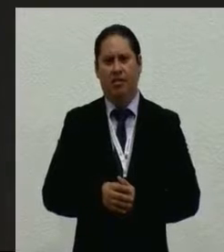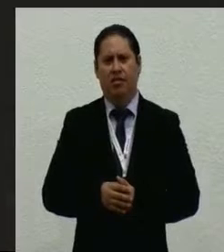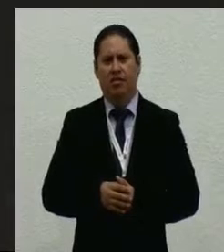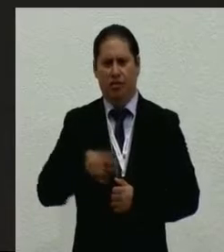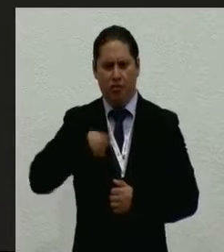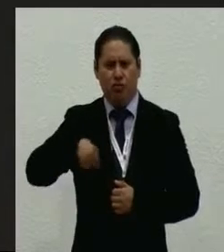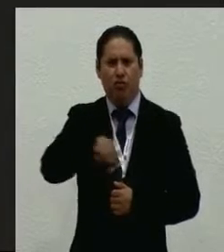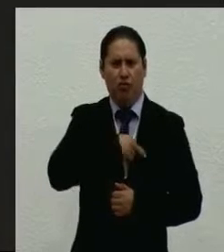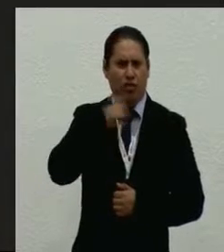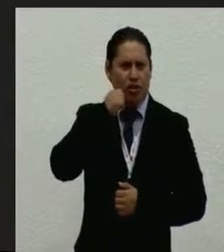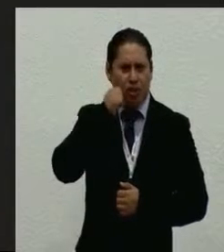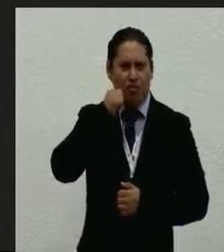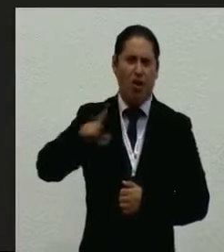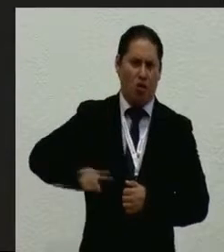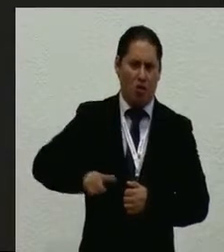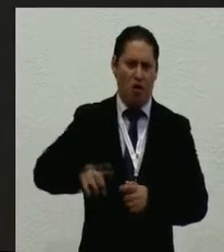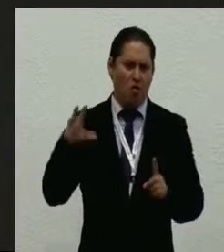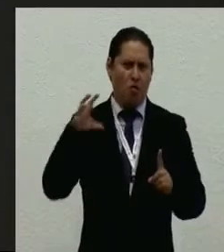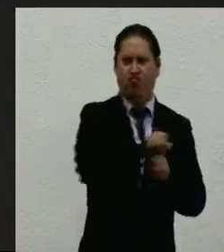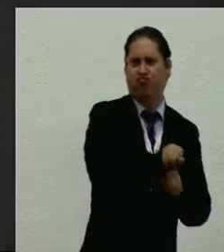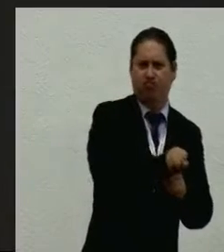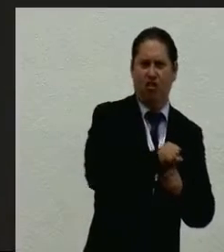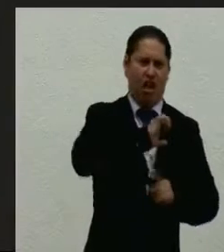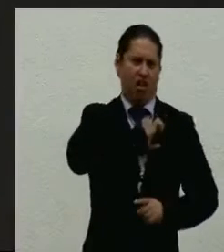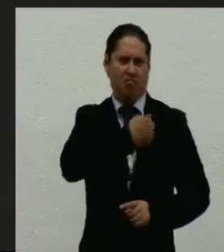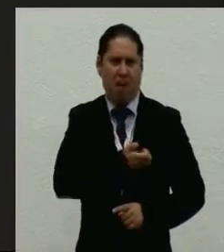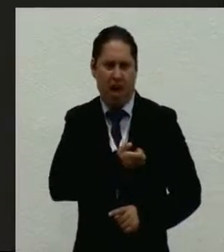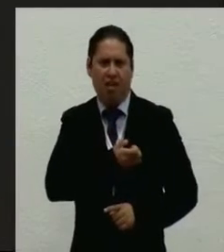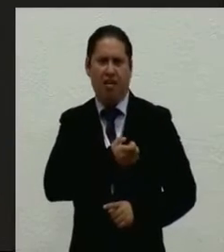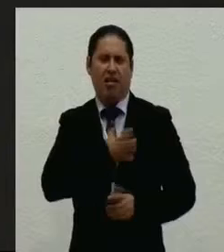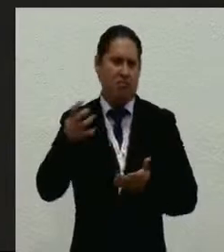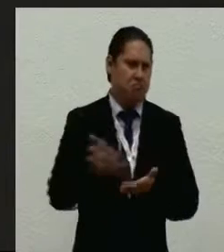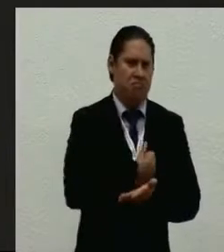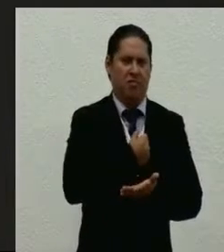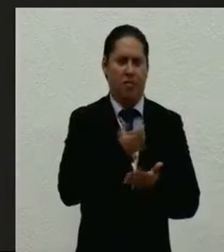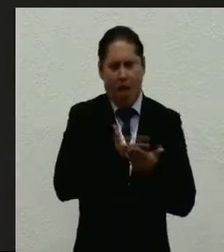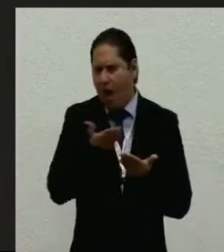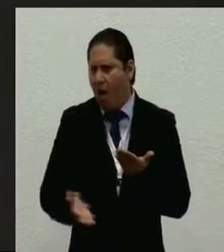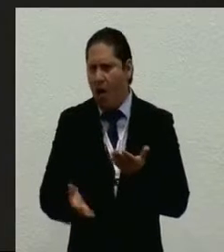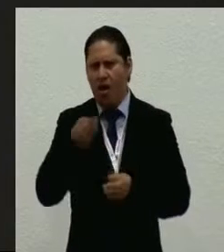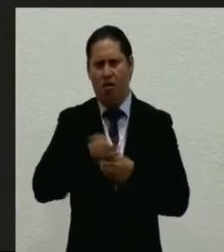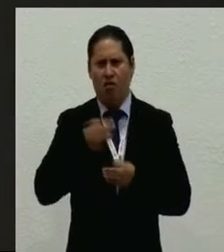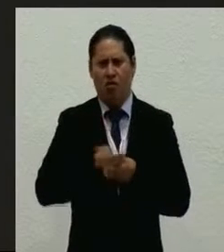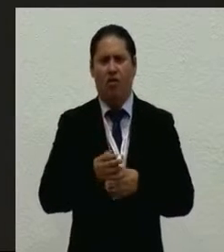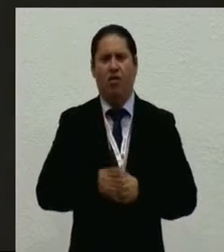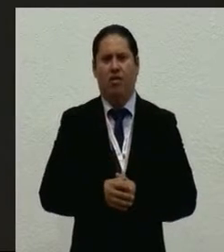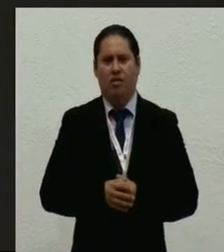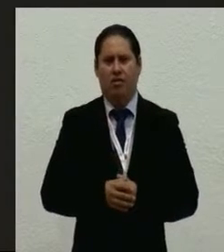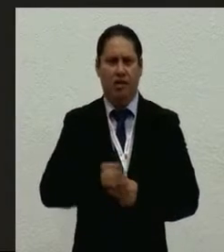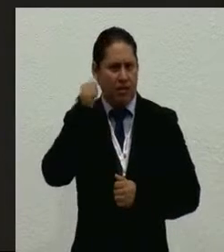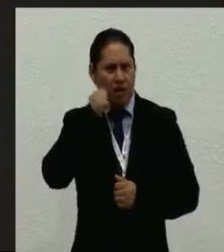nos gobernó un país, nos conquistaron, nos dominaron, pero hoy en día estamos a